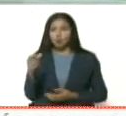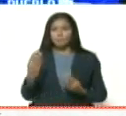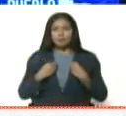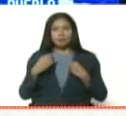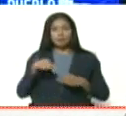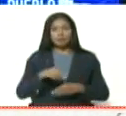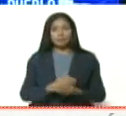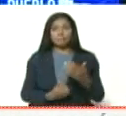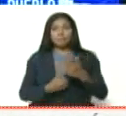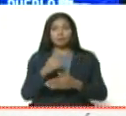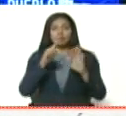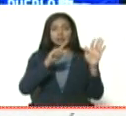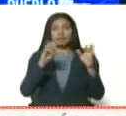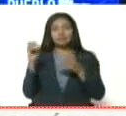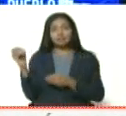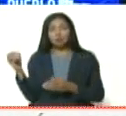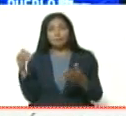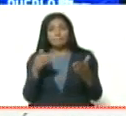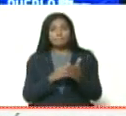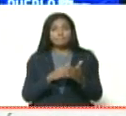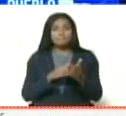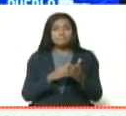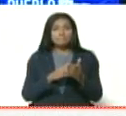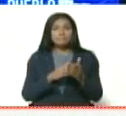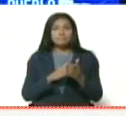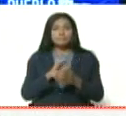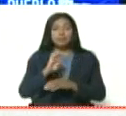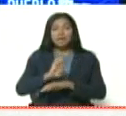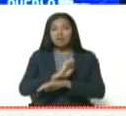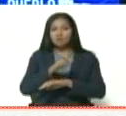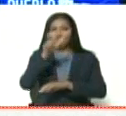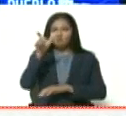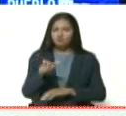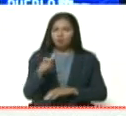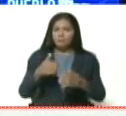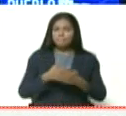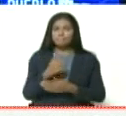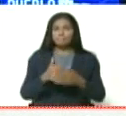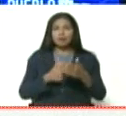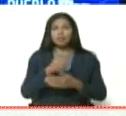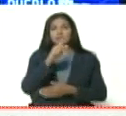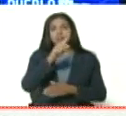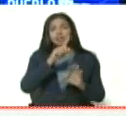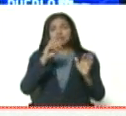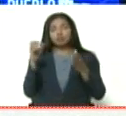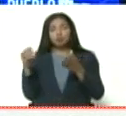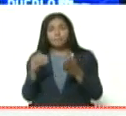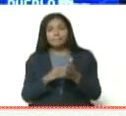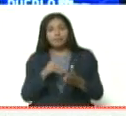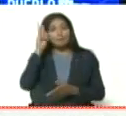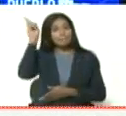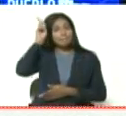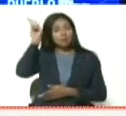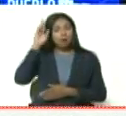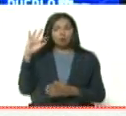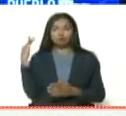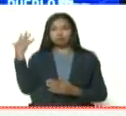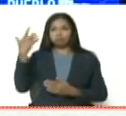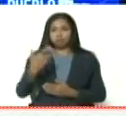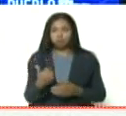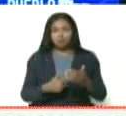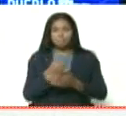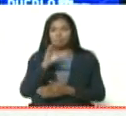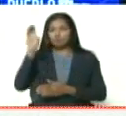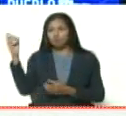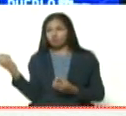más de 600 mil ecuatorianos, más de 600 mil peruanos, y así por el estilo. Cuando nos